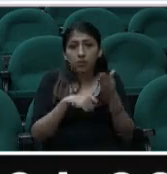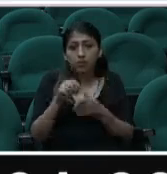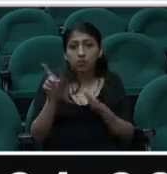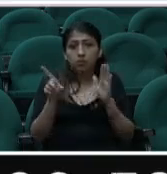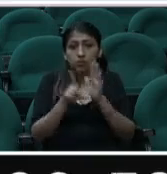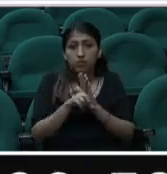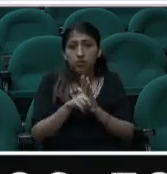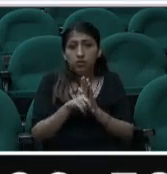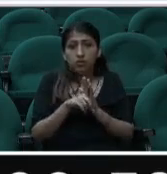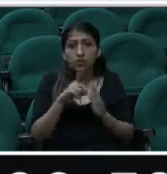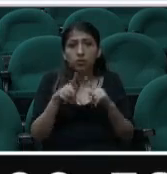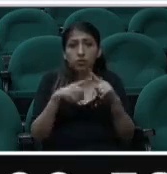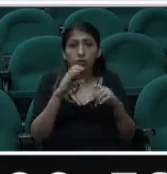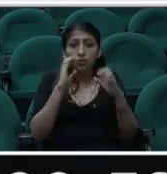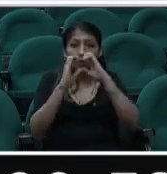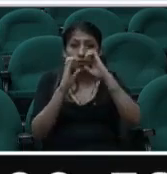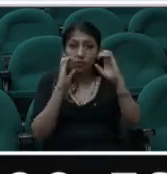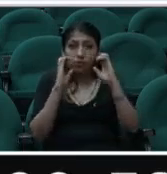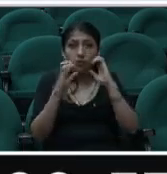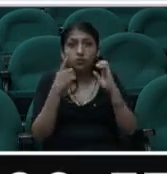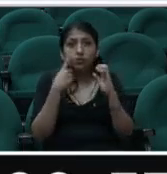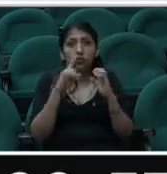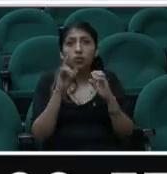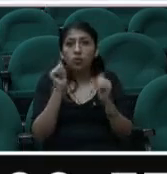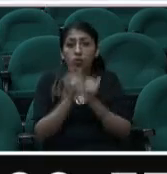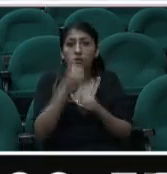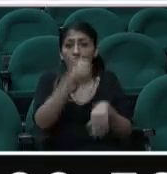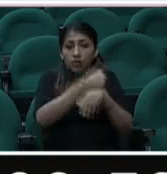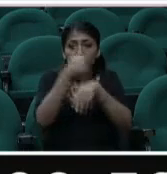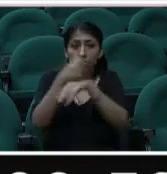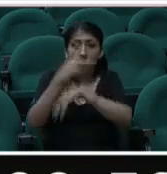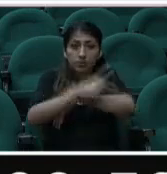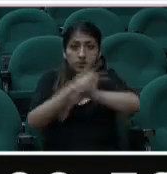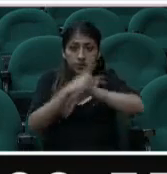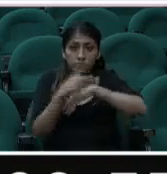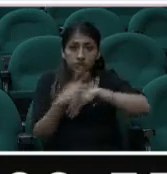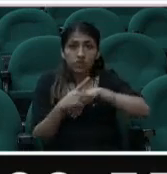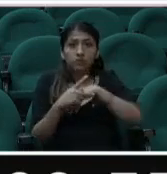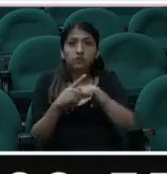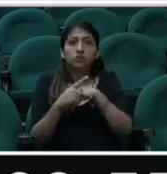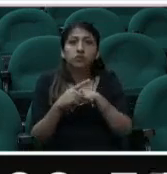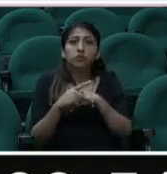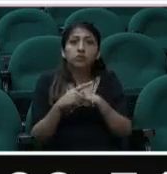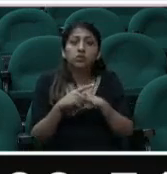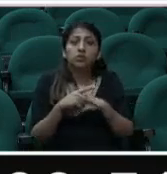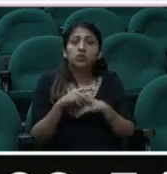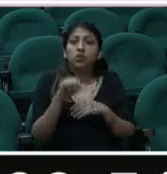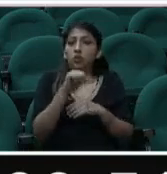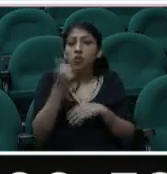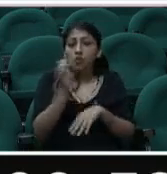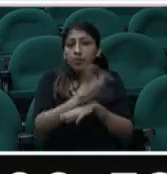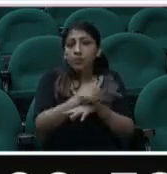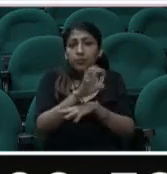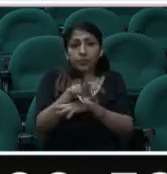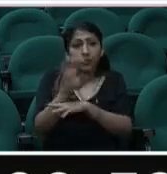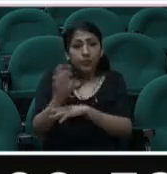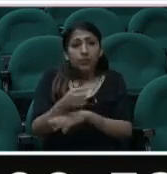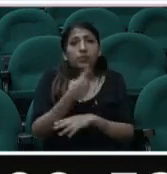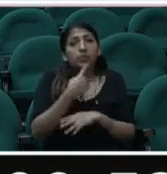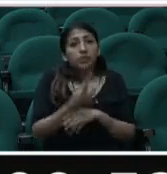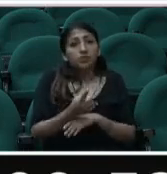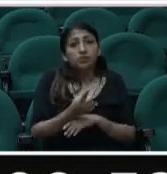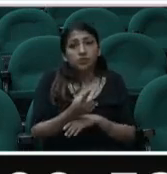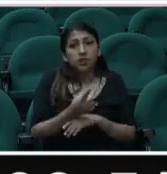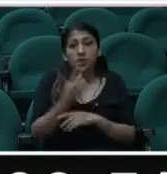ley y cuando conversaban no solamente con los candidatos de pastas con los perdón por las aristas de pastaza sino de otras provincias ellos